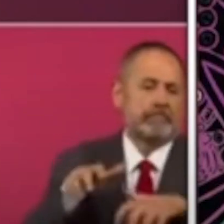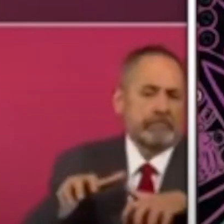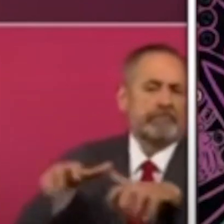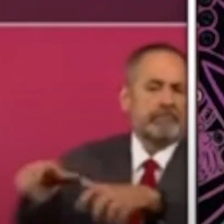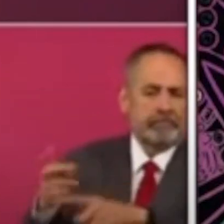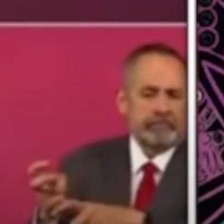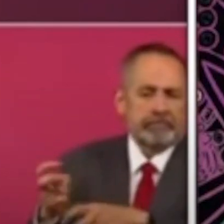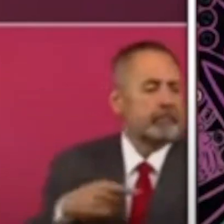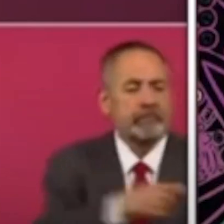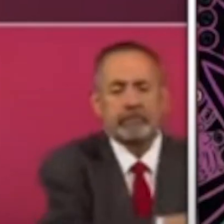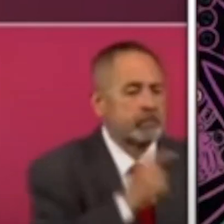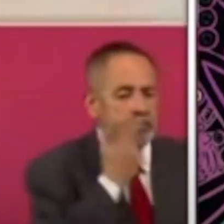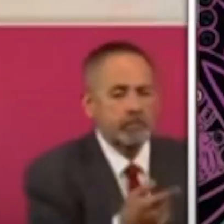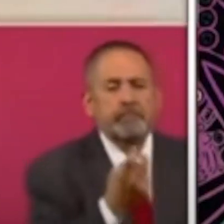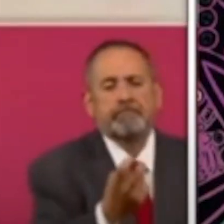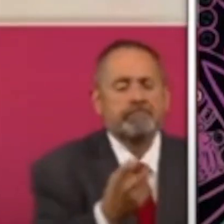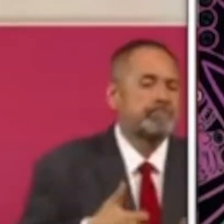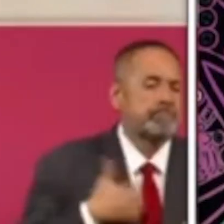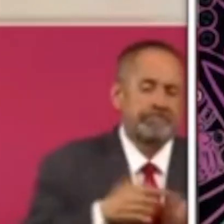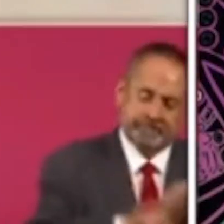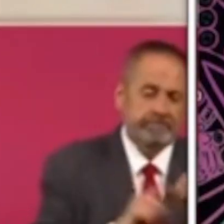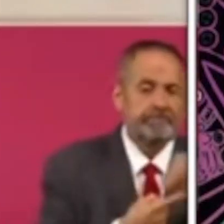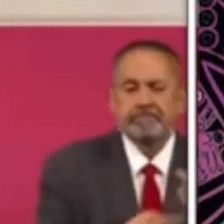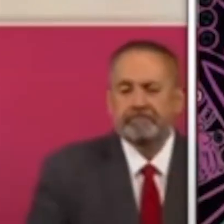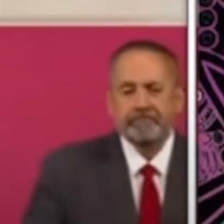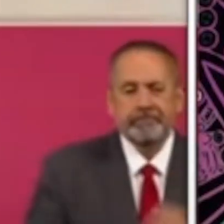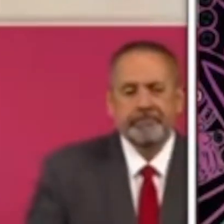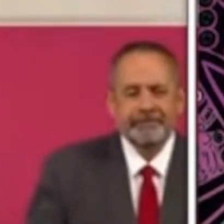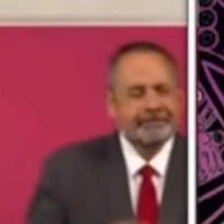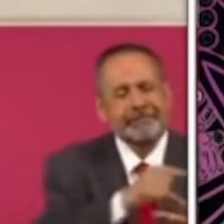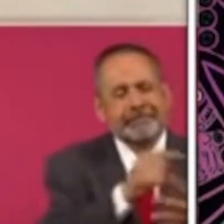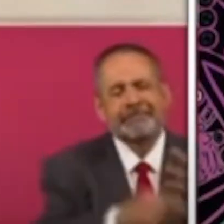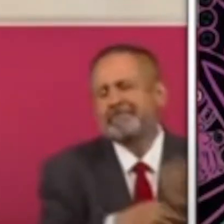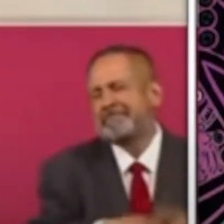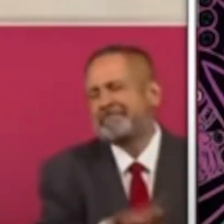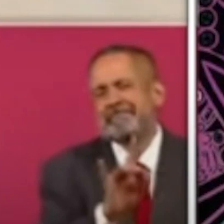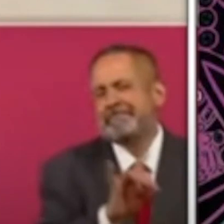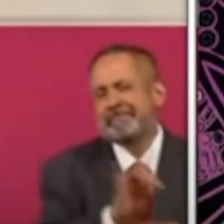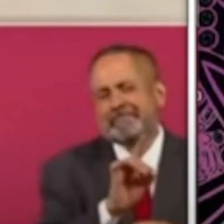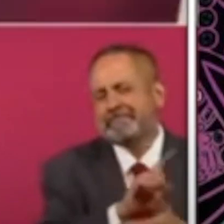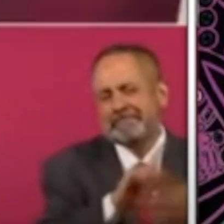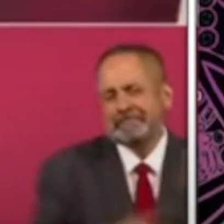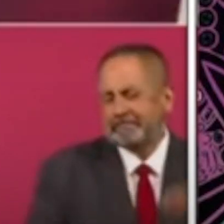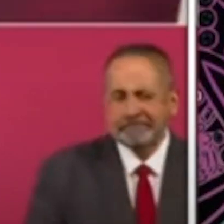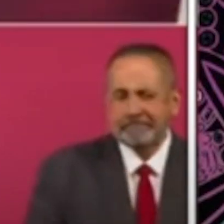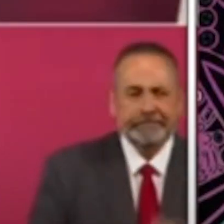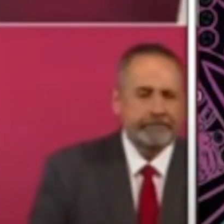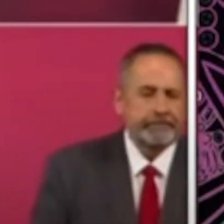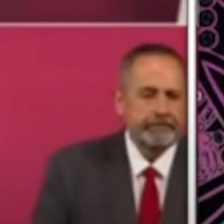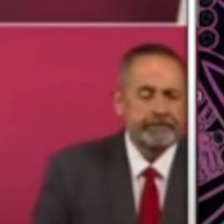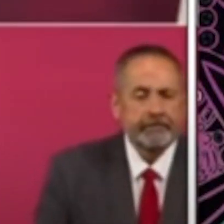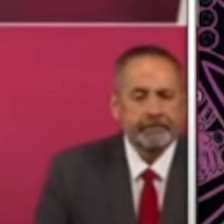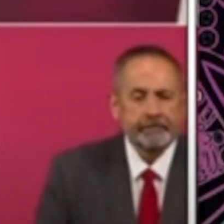Eso es lo que está en el fondo. Y todo lo demás es una gran simulación.